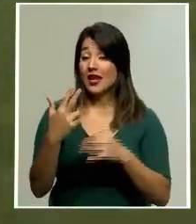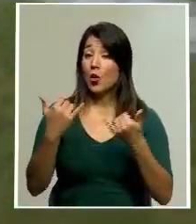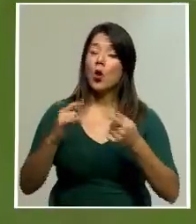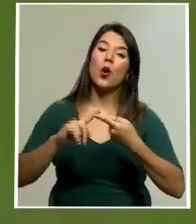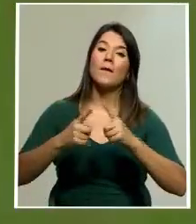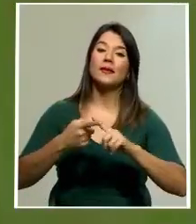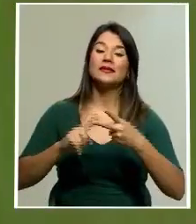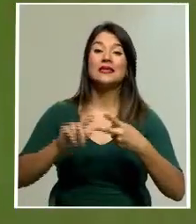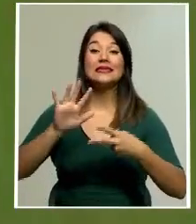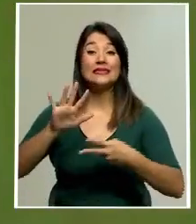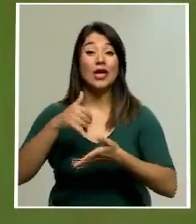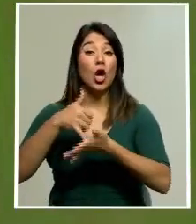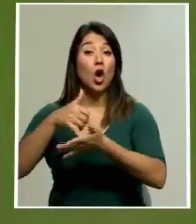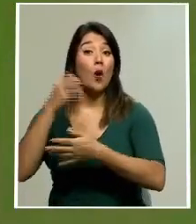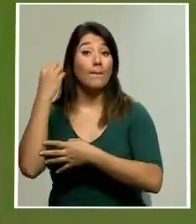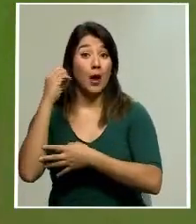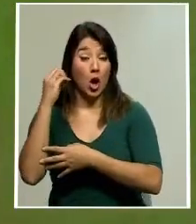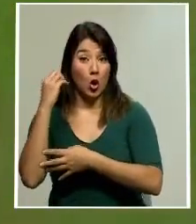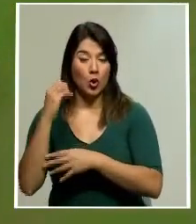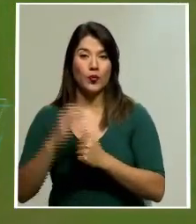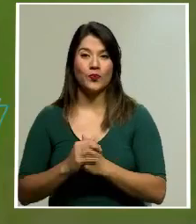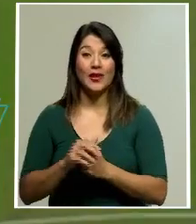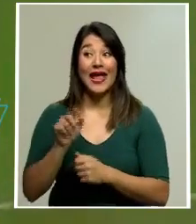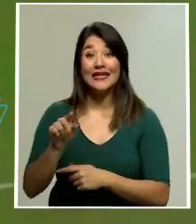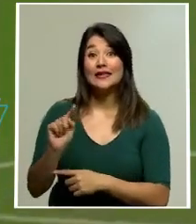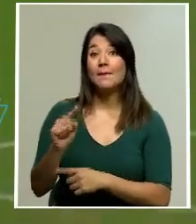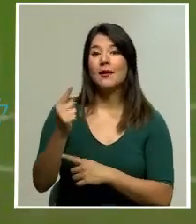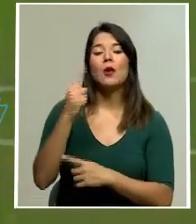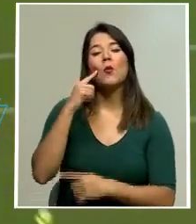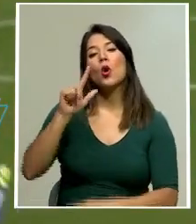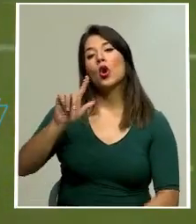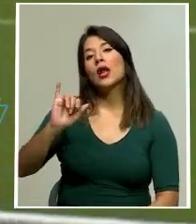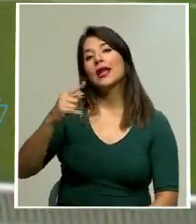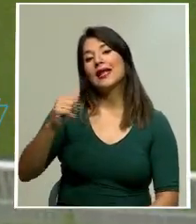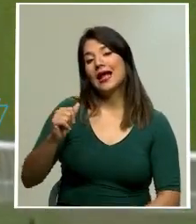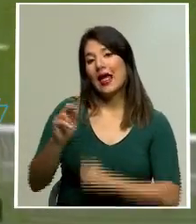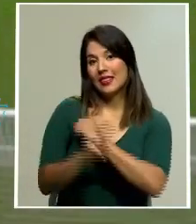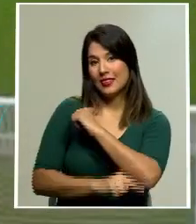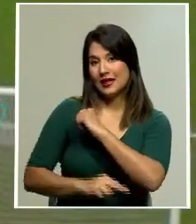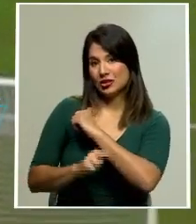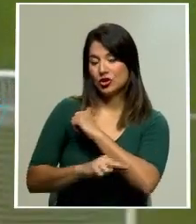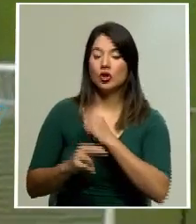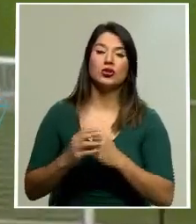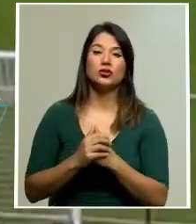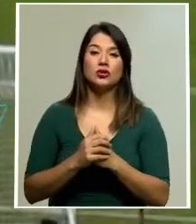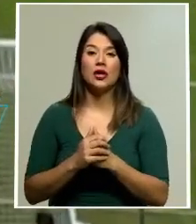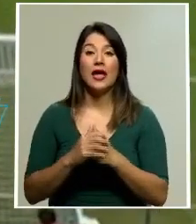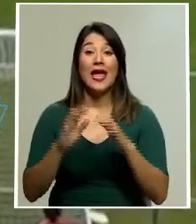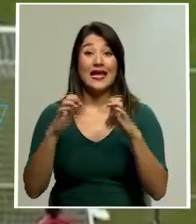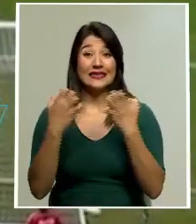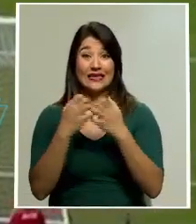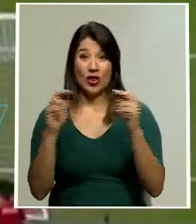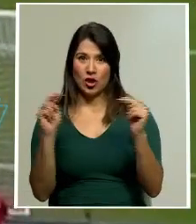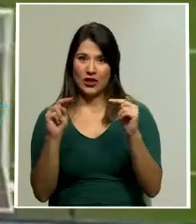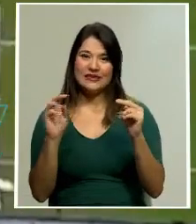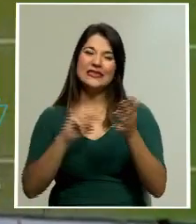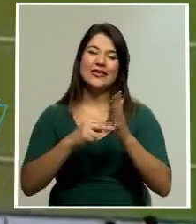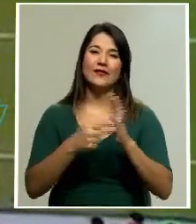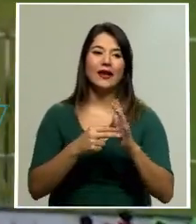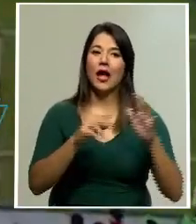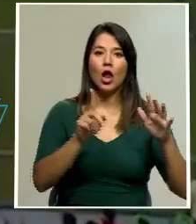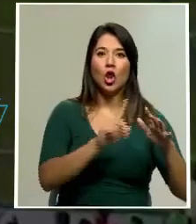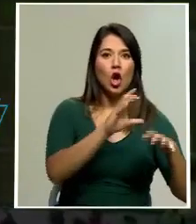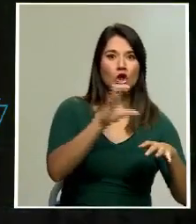5 en Copas de Oro anteriormente. Este será el primero por la Liga de Naciones. Los duelos en sede neutral entre Costa Rica y México han sido